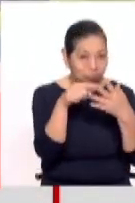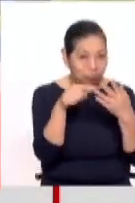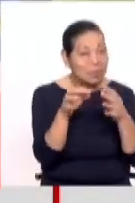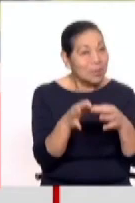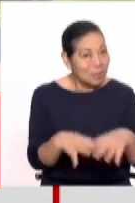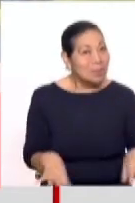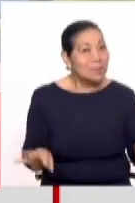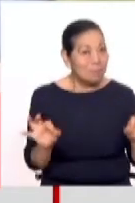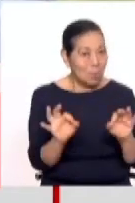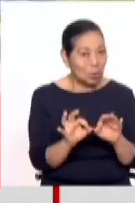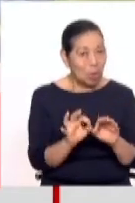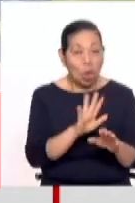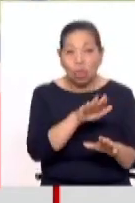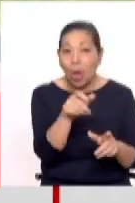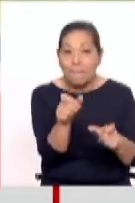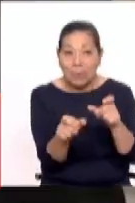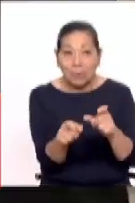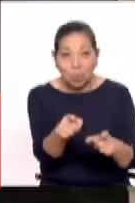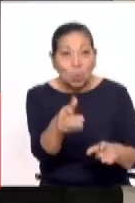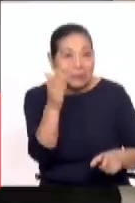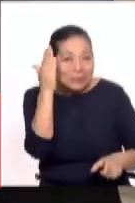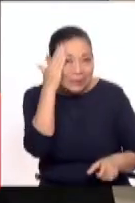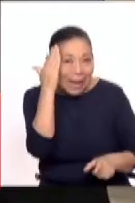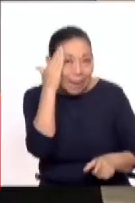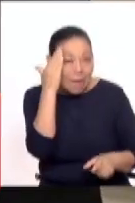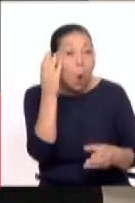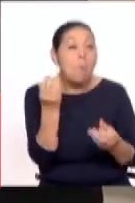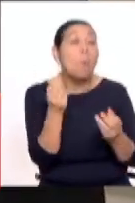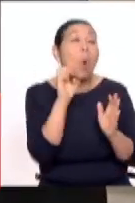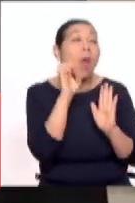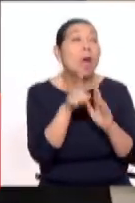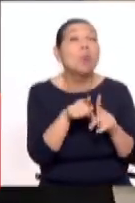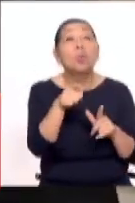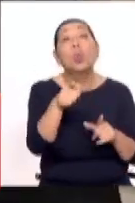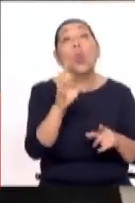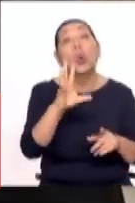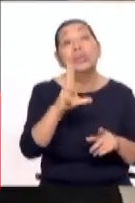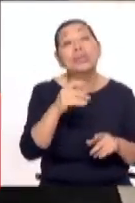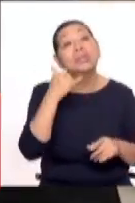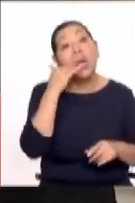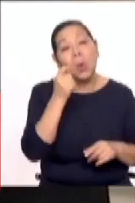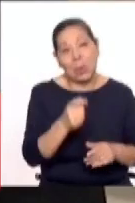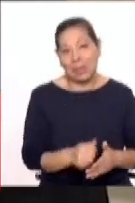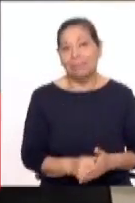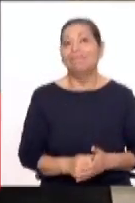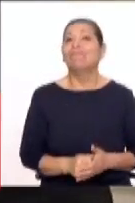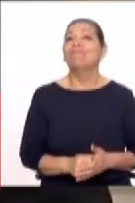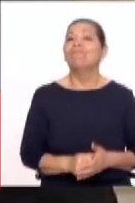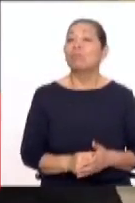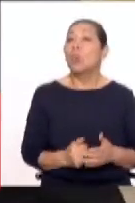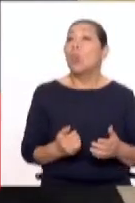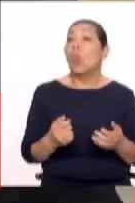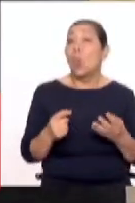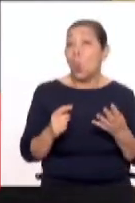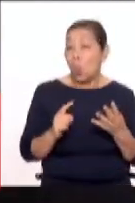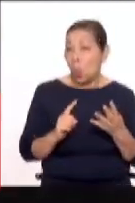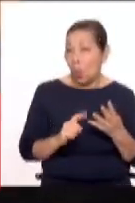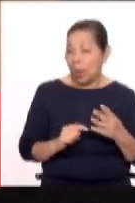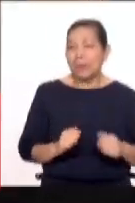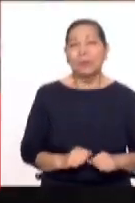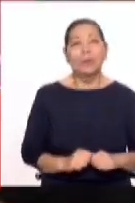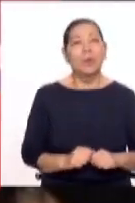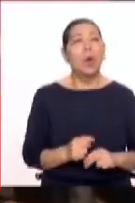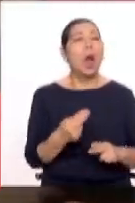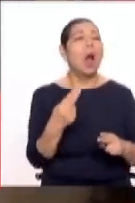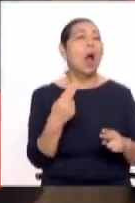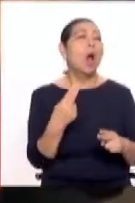muy importantes que todos los ciudadanos los conozcan en caso sufran algún robo de su celular. Querida Tatiana, en el cuarto paso hay